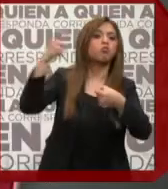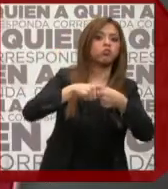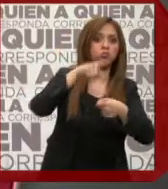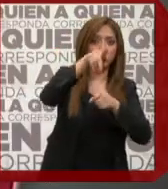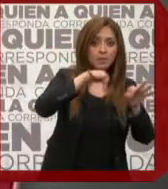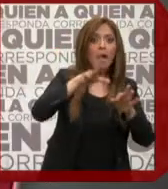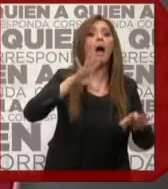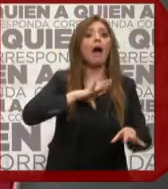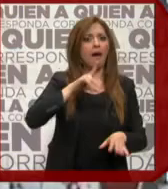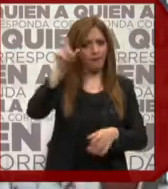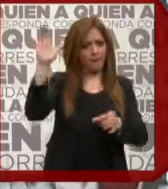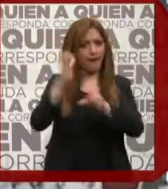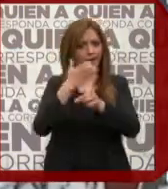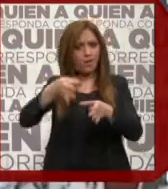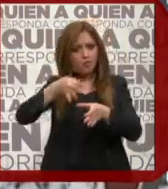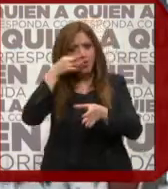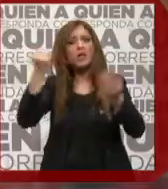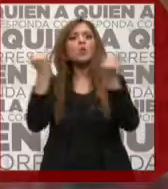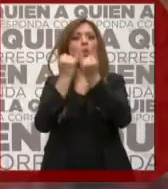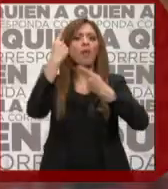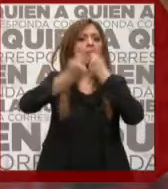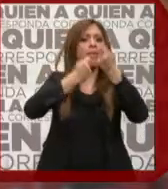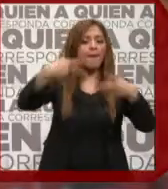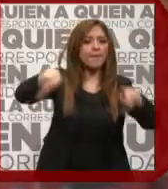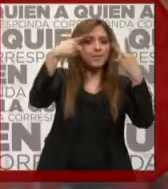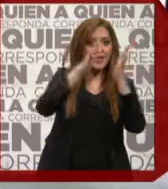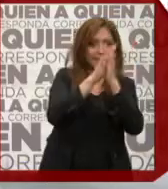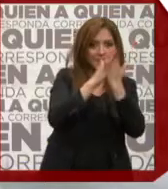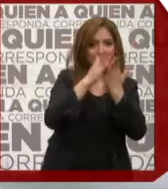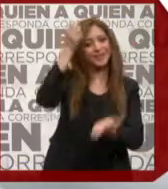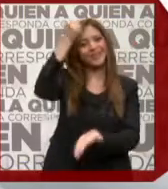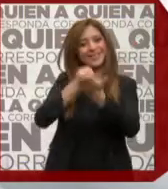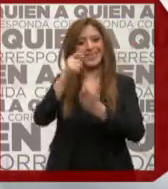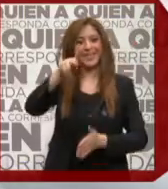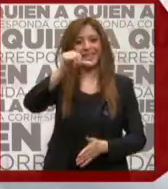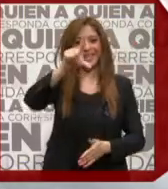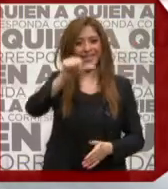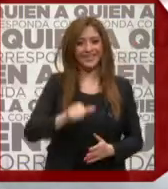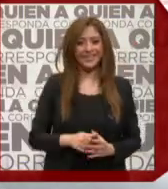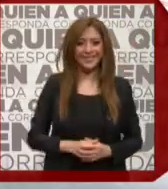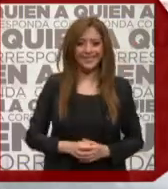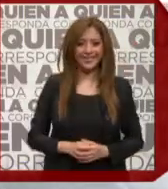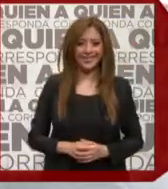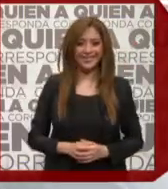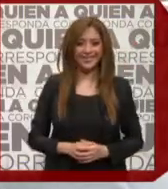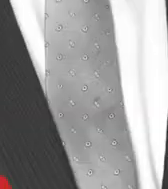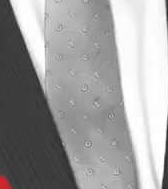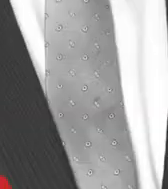agradable cafetería y tienda librería. Para quien corresponda, Carla Sandoval.